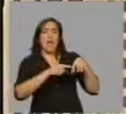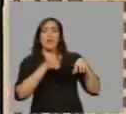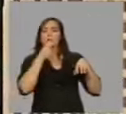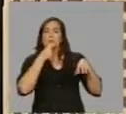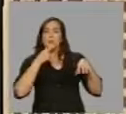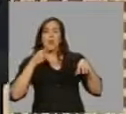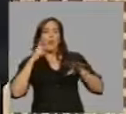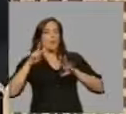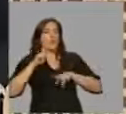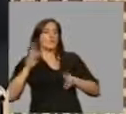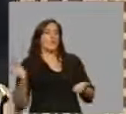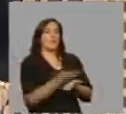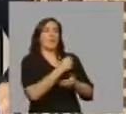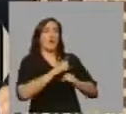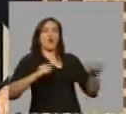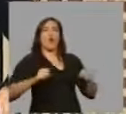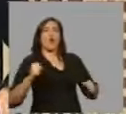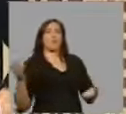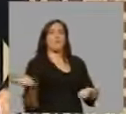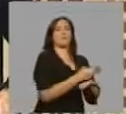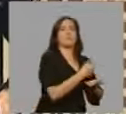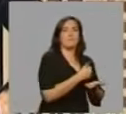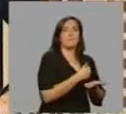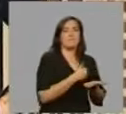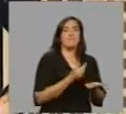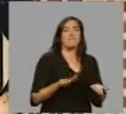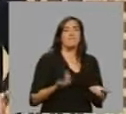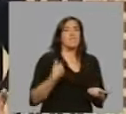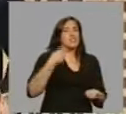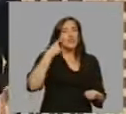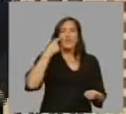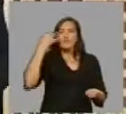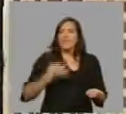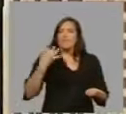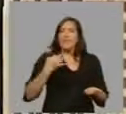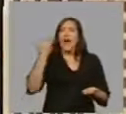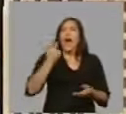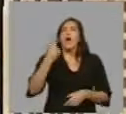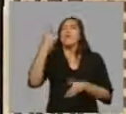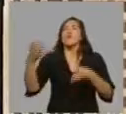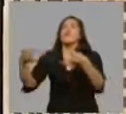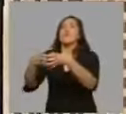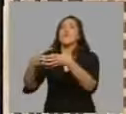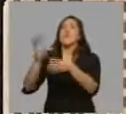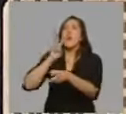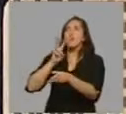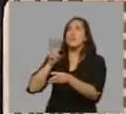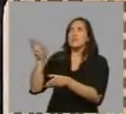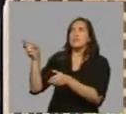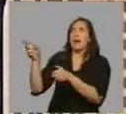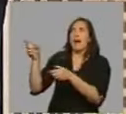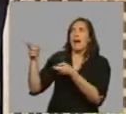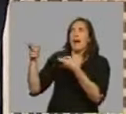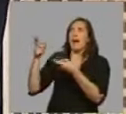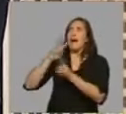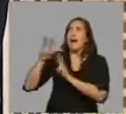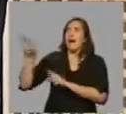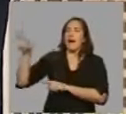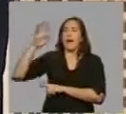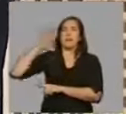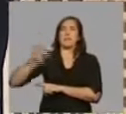un golpe. Y así utilizaron a las Fuerzas Armadas. No tengo ninguna duda, esto no exime de responsabilidades y